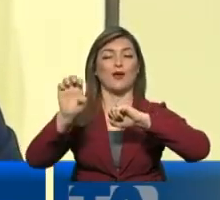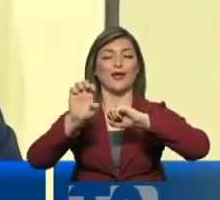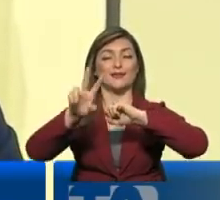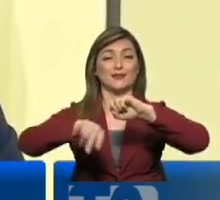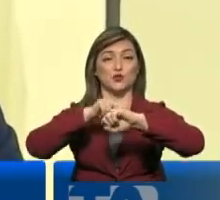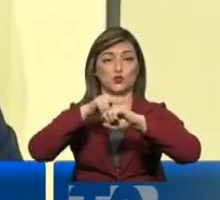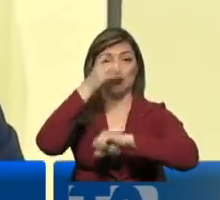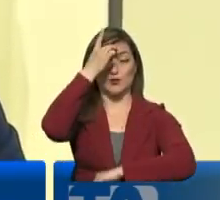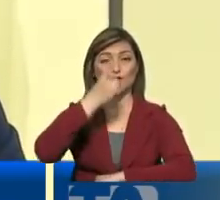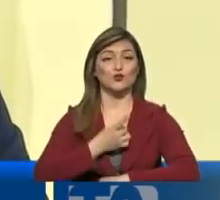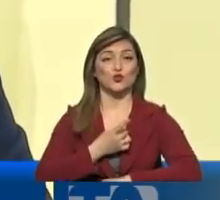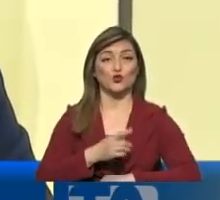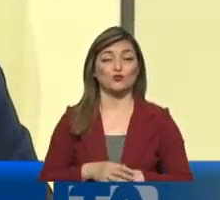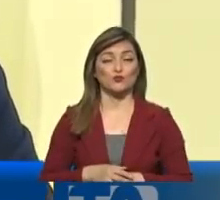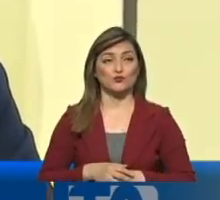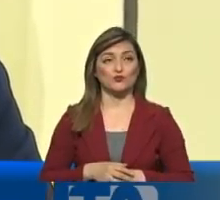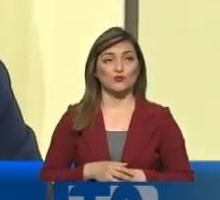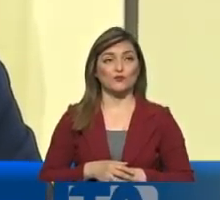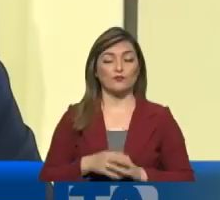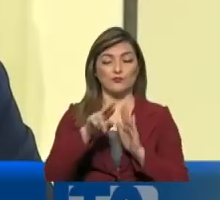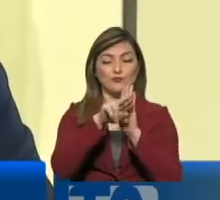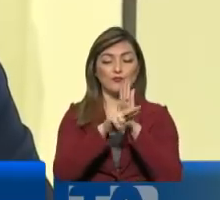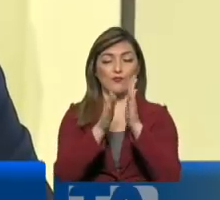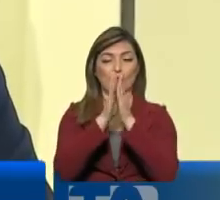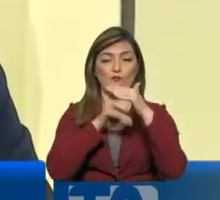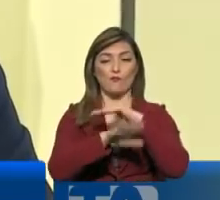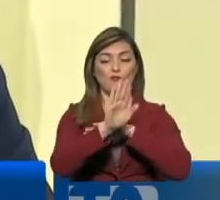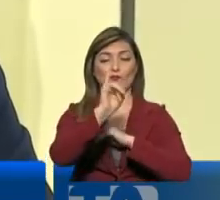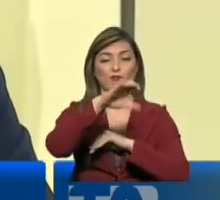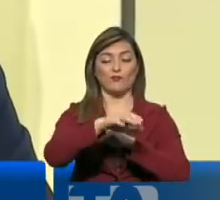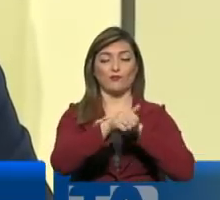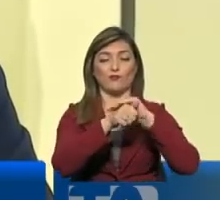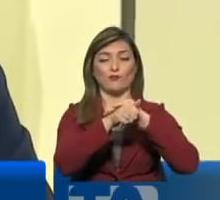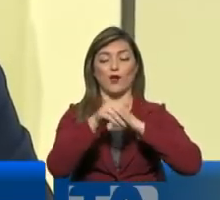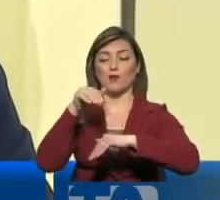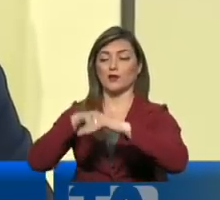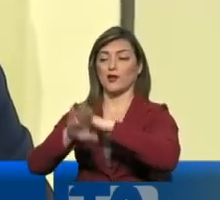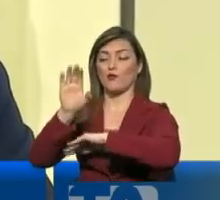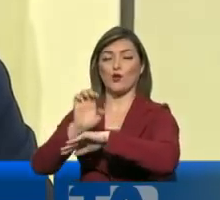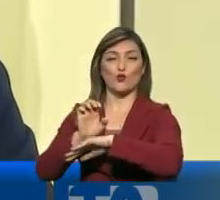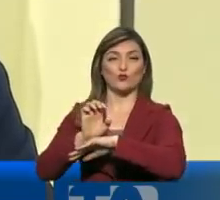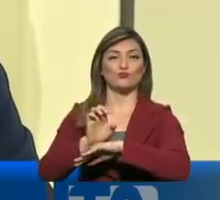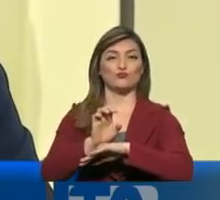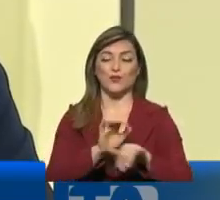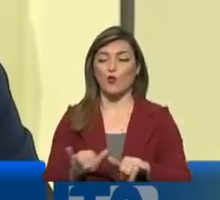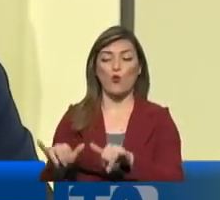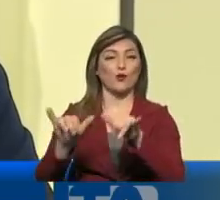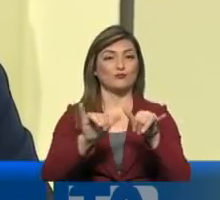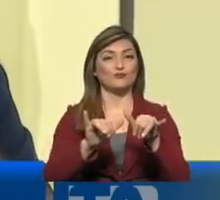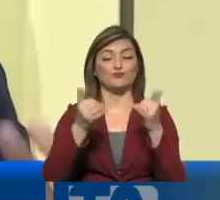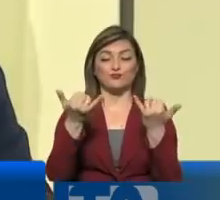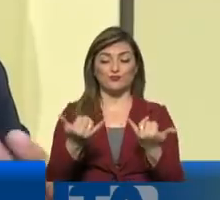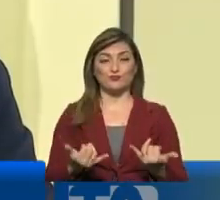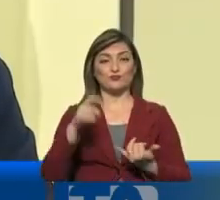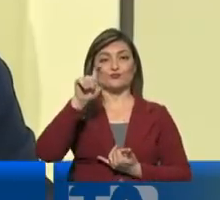ha resuelto homologar los requerimientos para entrar a Ecuador y a las Islas Galápagos. Es decir, a partir de